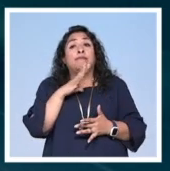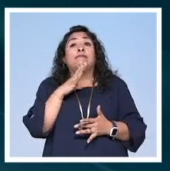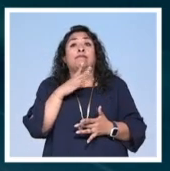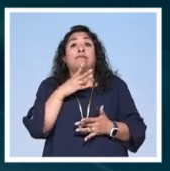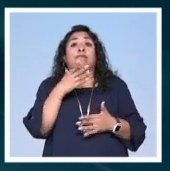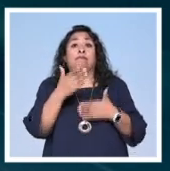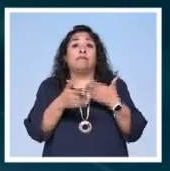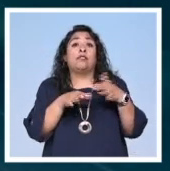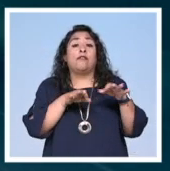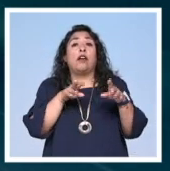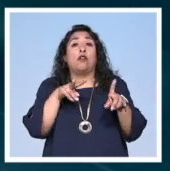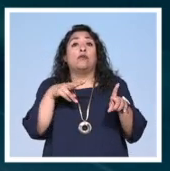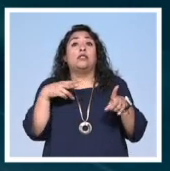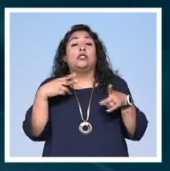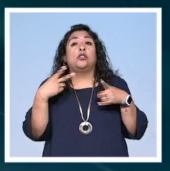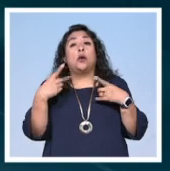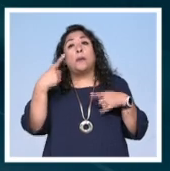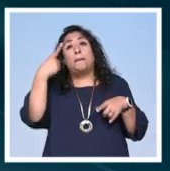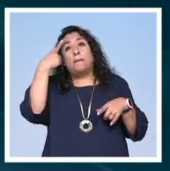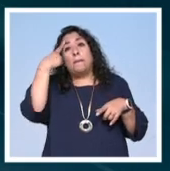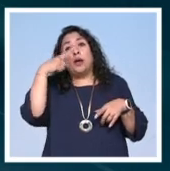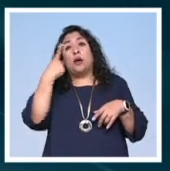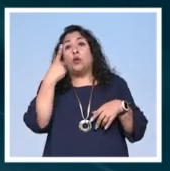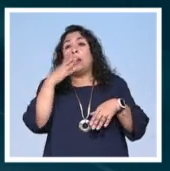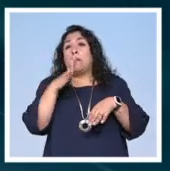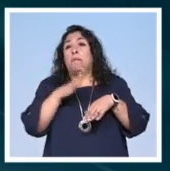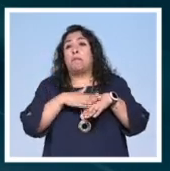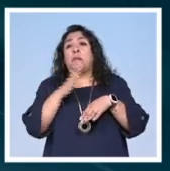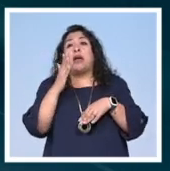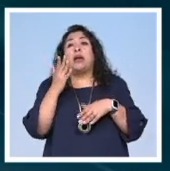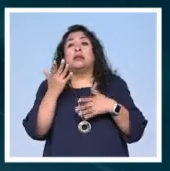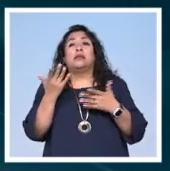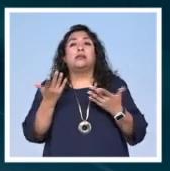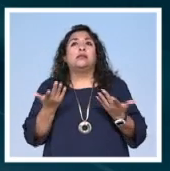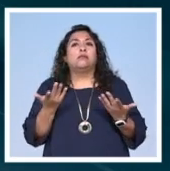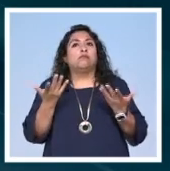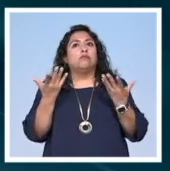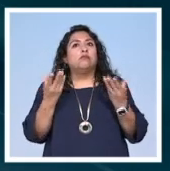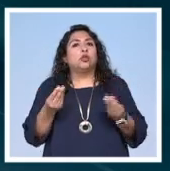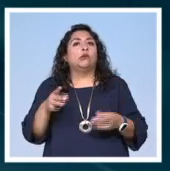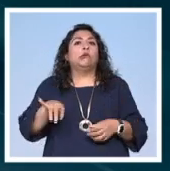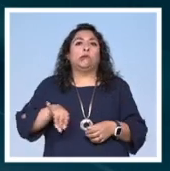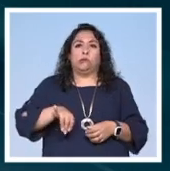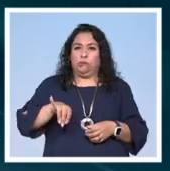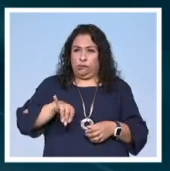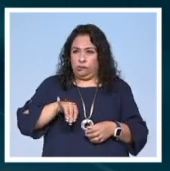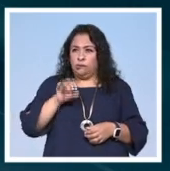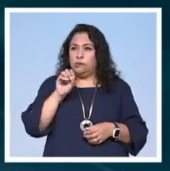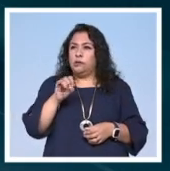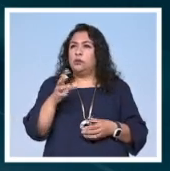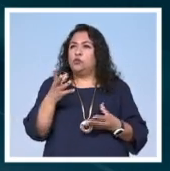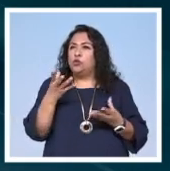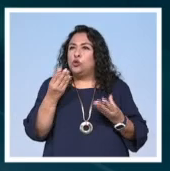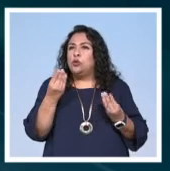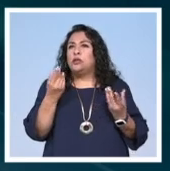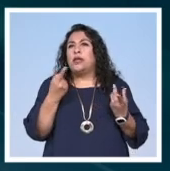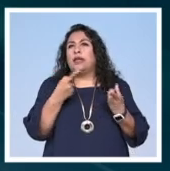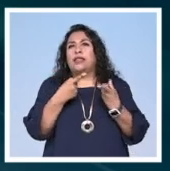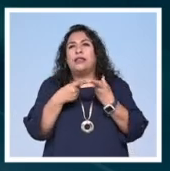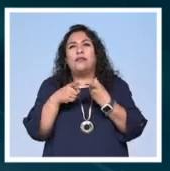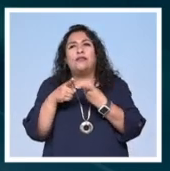trabajando en esta visión a que se haga una más rica interesante y llena de de todas